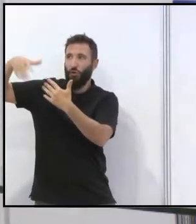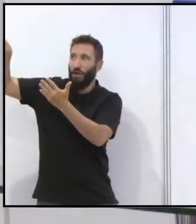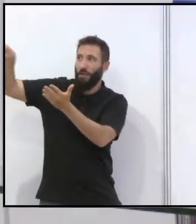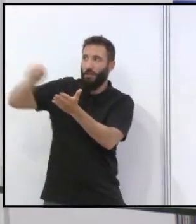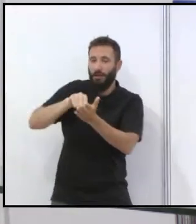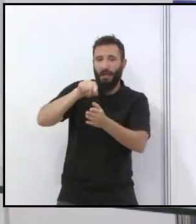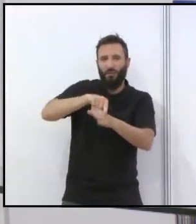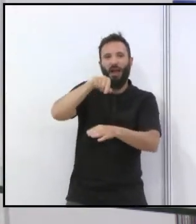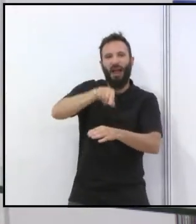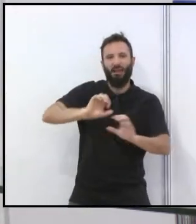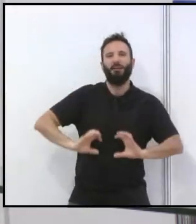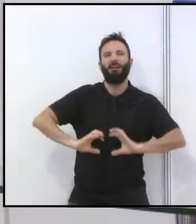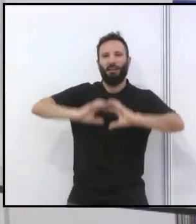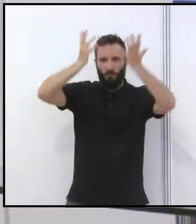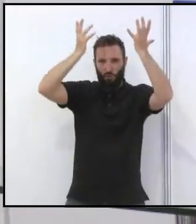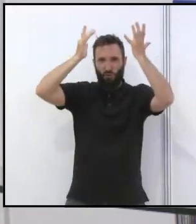revolución.